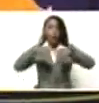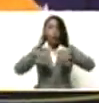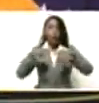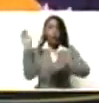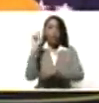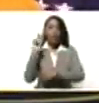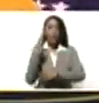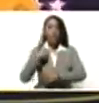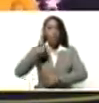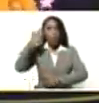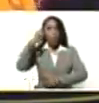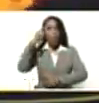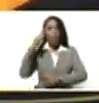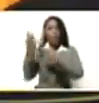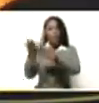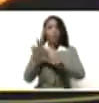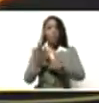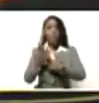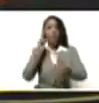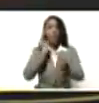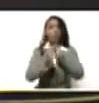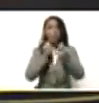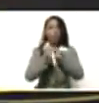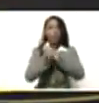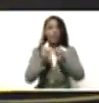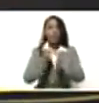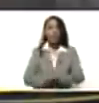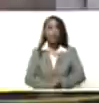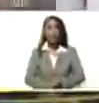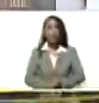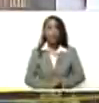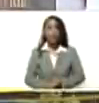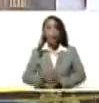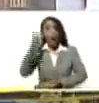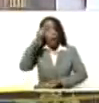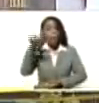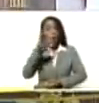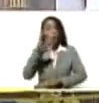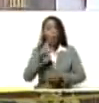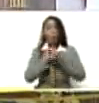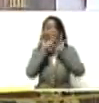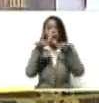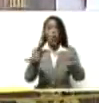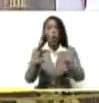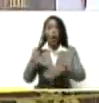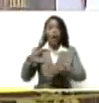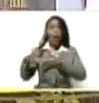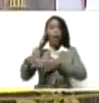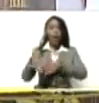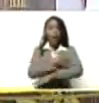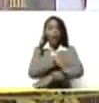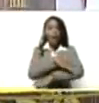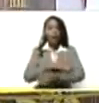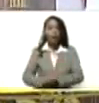recuerdo el recibimiento de los atletas el pueblo se desbordó en las calles de